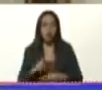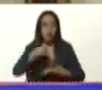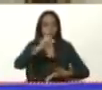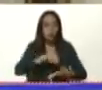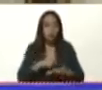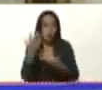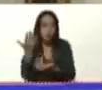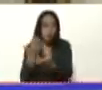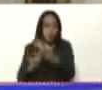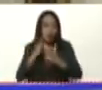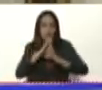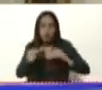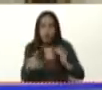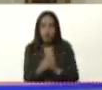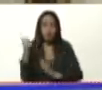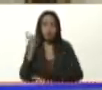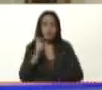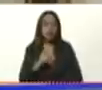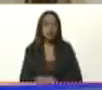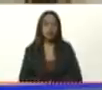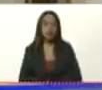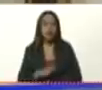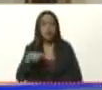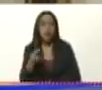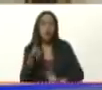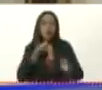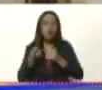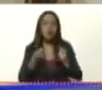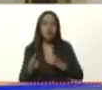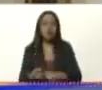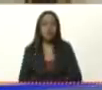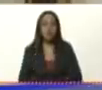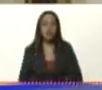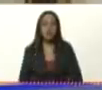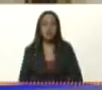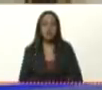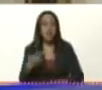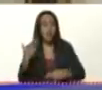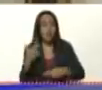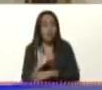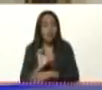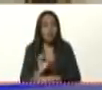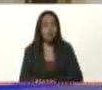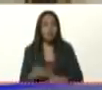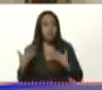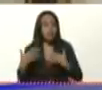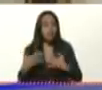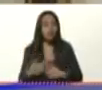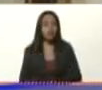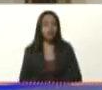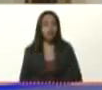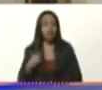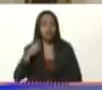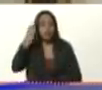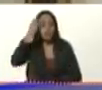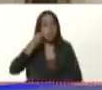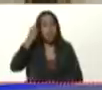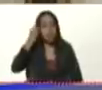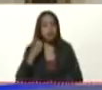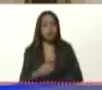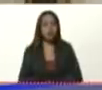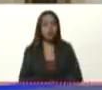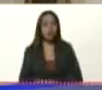traer todo lo que necesitamos para manejar esta crisis al máximo nivel. Yo estuve pensando ya, me